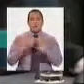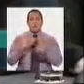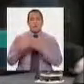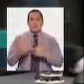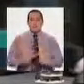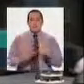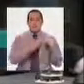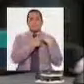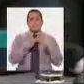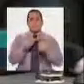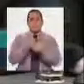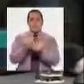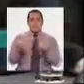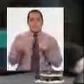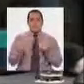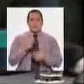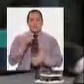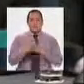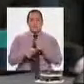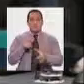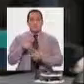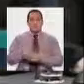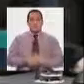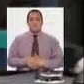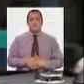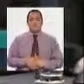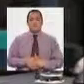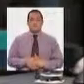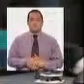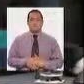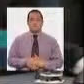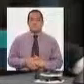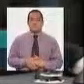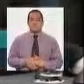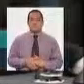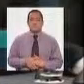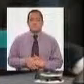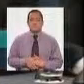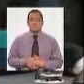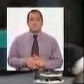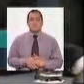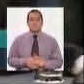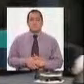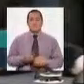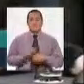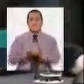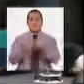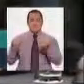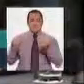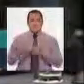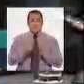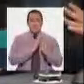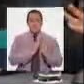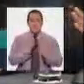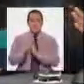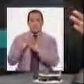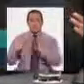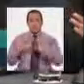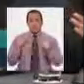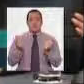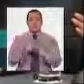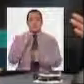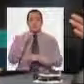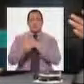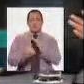responsabilidad de estas personas. Los procesos ante cortes